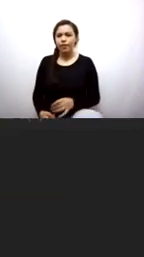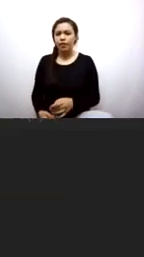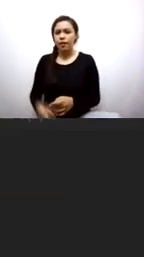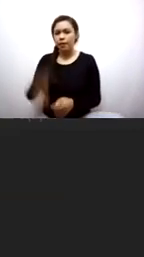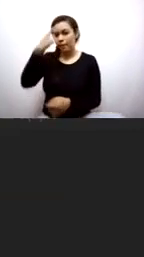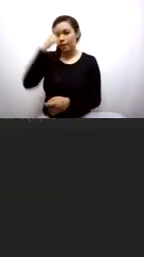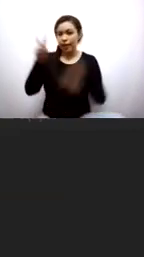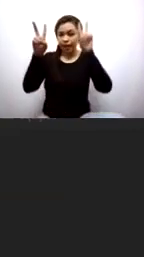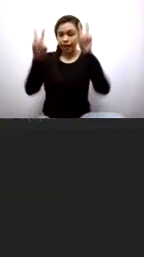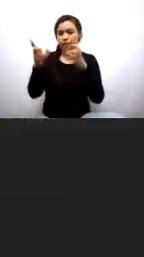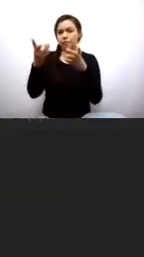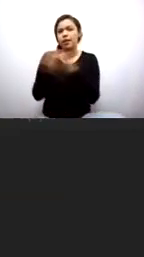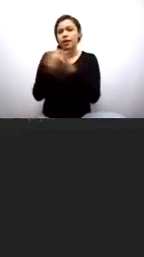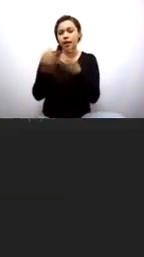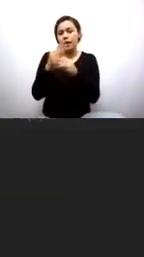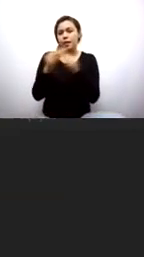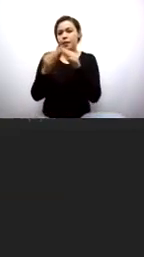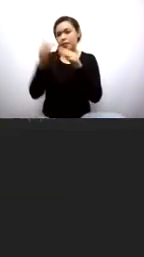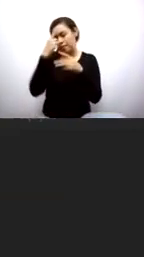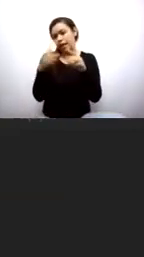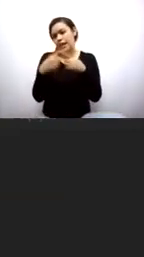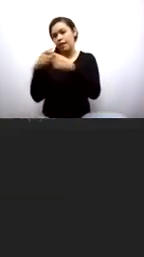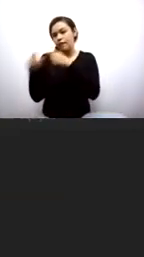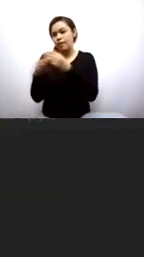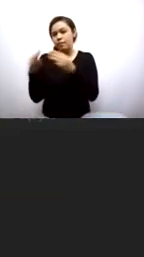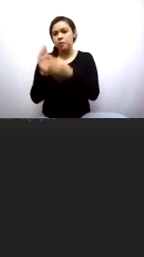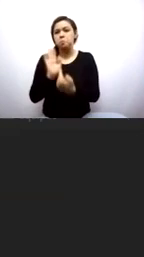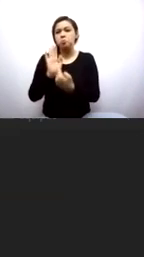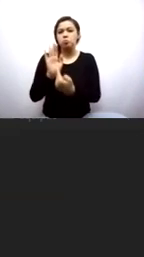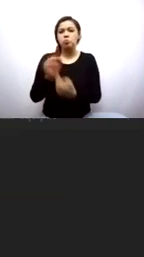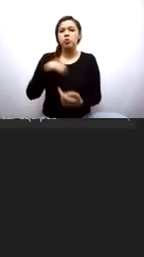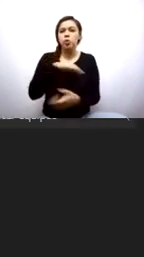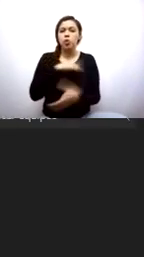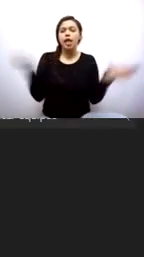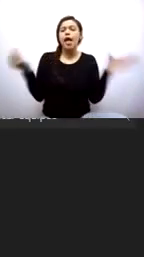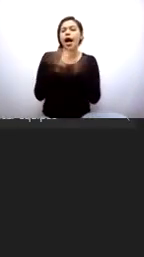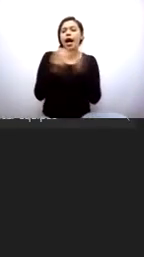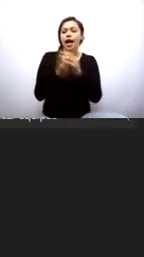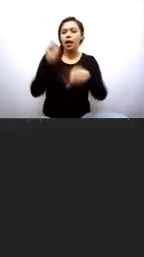para presentar distintos materiales. Nosotros vamos a seleccionar clase.